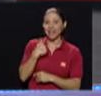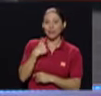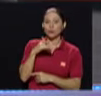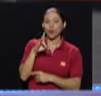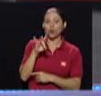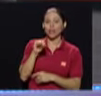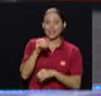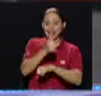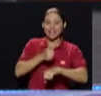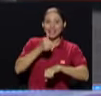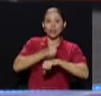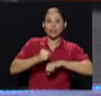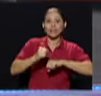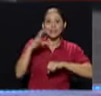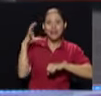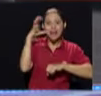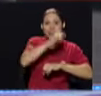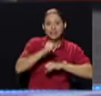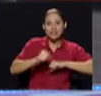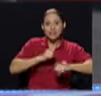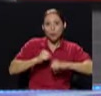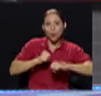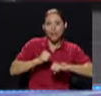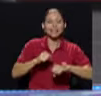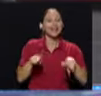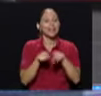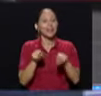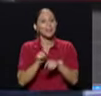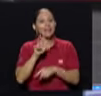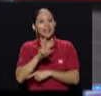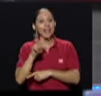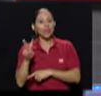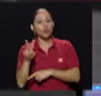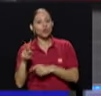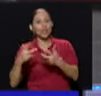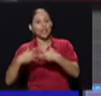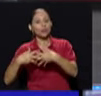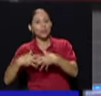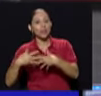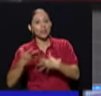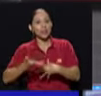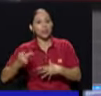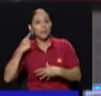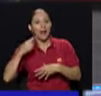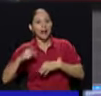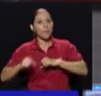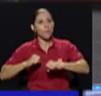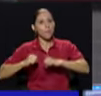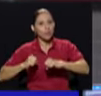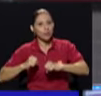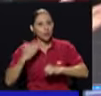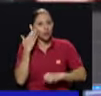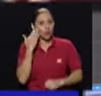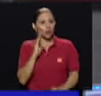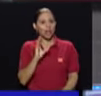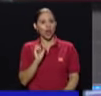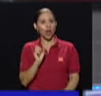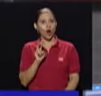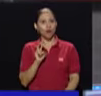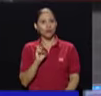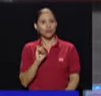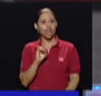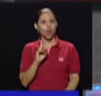80 estaciones esmalógicas y 32 instrumentos para movimientos fuertes. Y no sé, en el Opsicori, en la